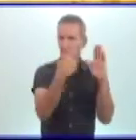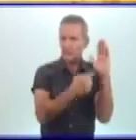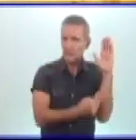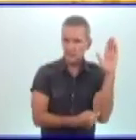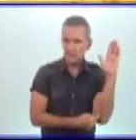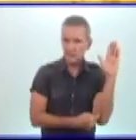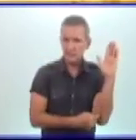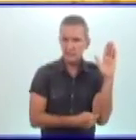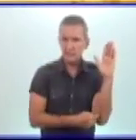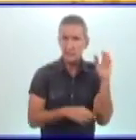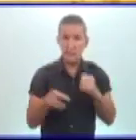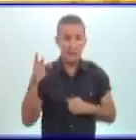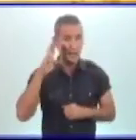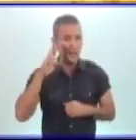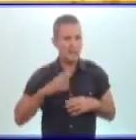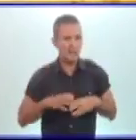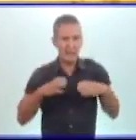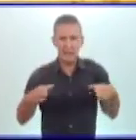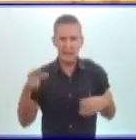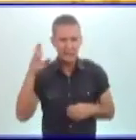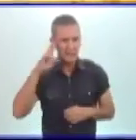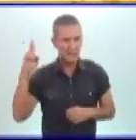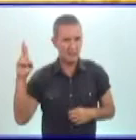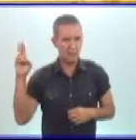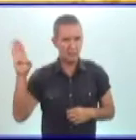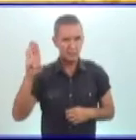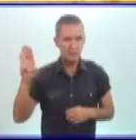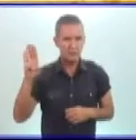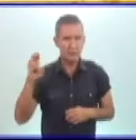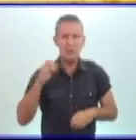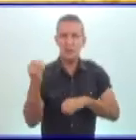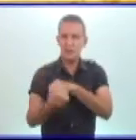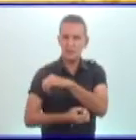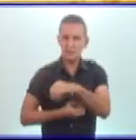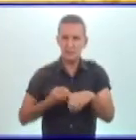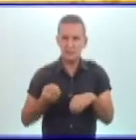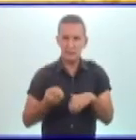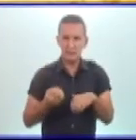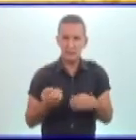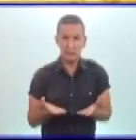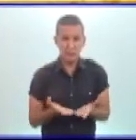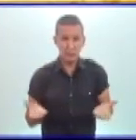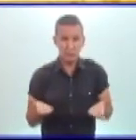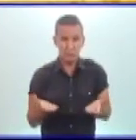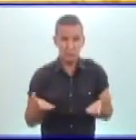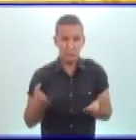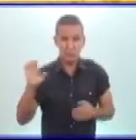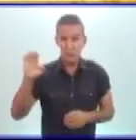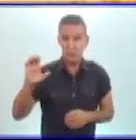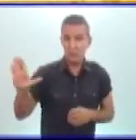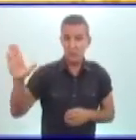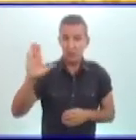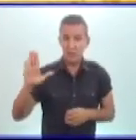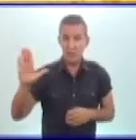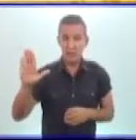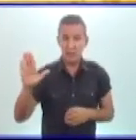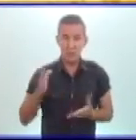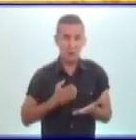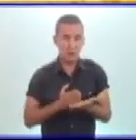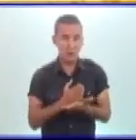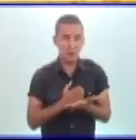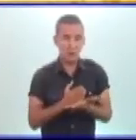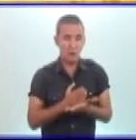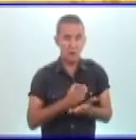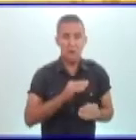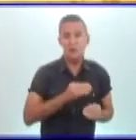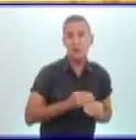gran revolución burguesa que cambió los cimientos de la Europa medieval para ya así transitar de golpe a la